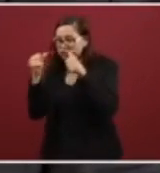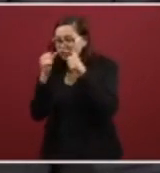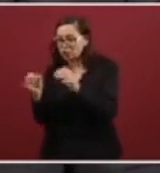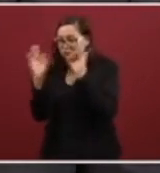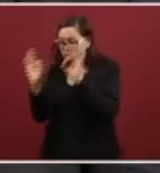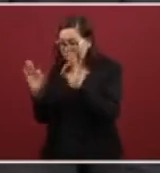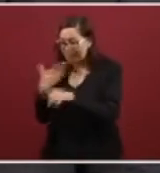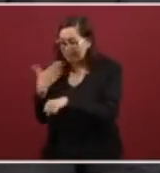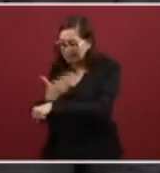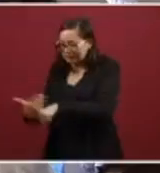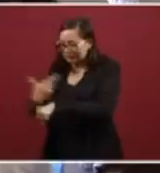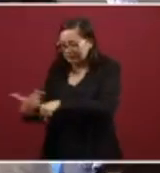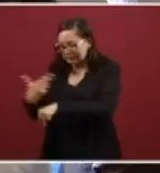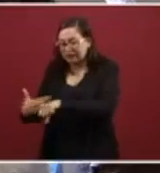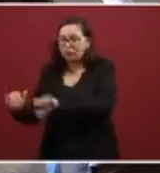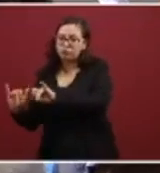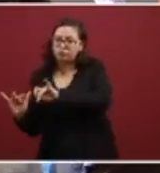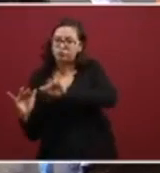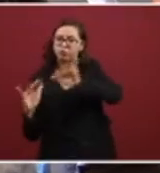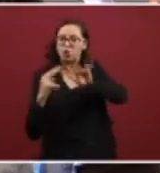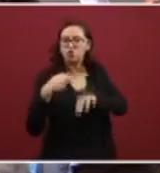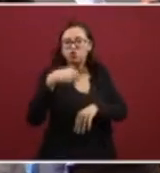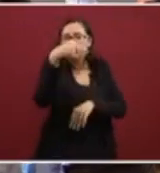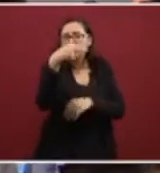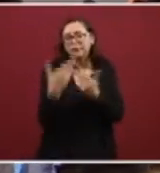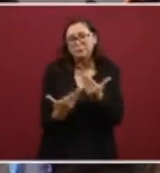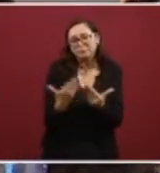todas las medidas que hemos tomado.